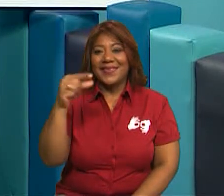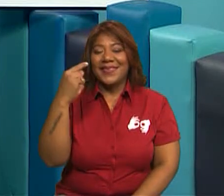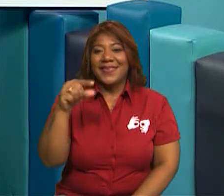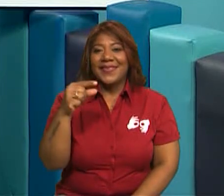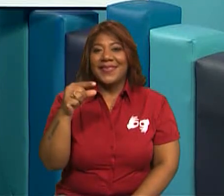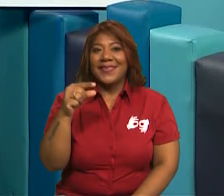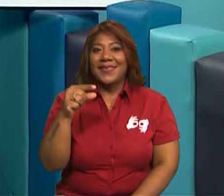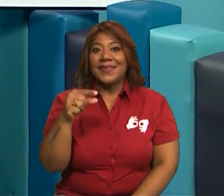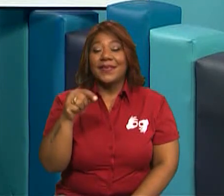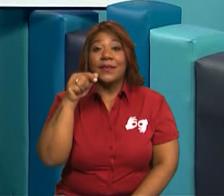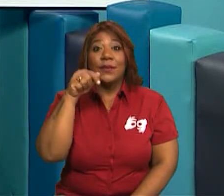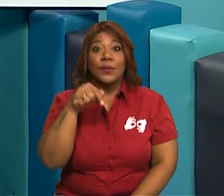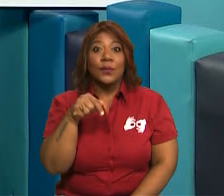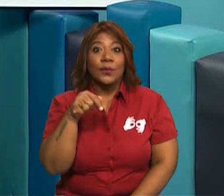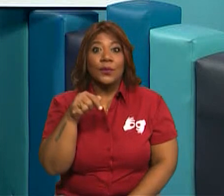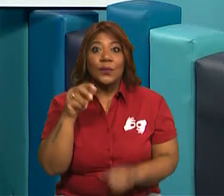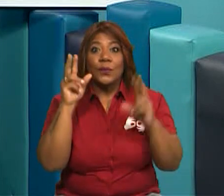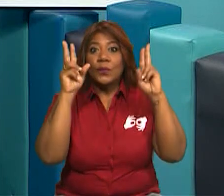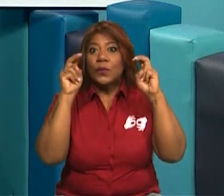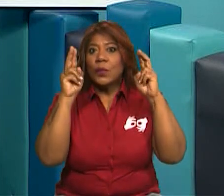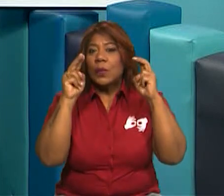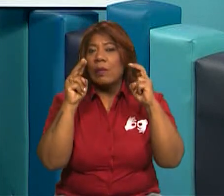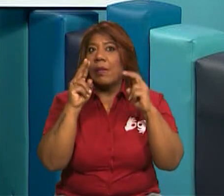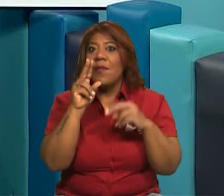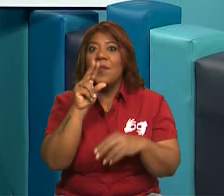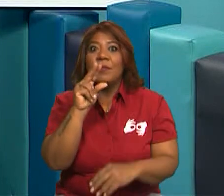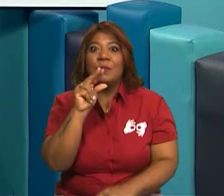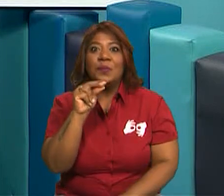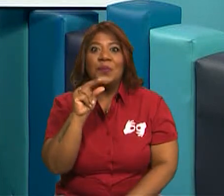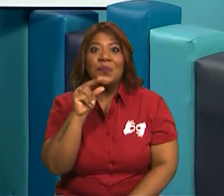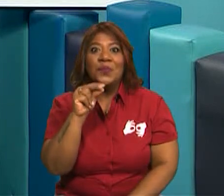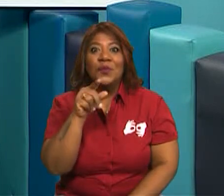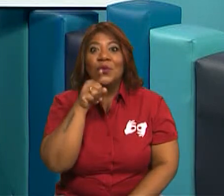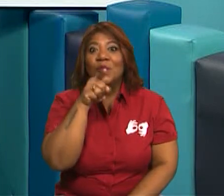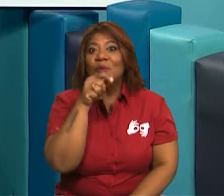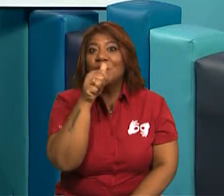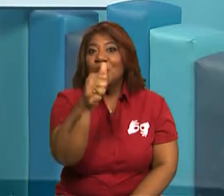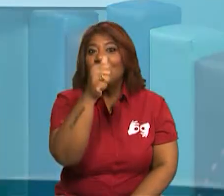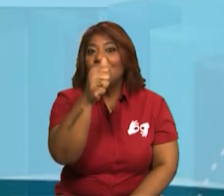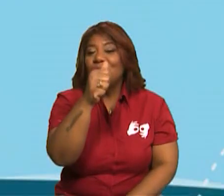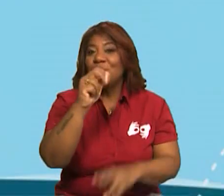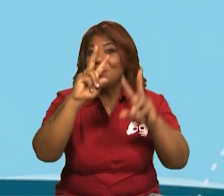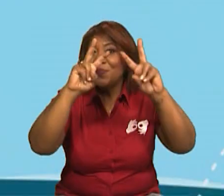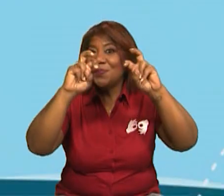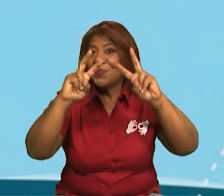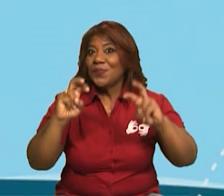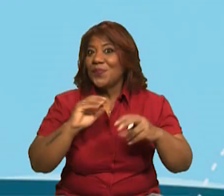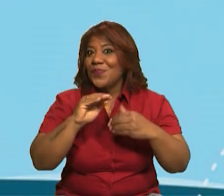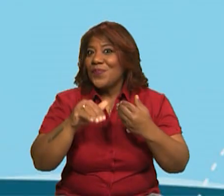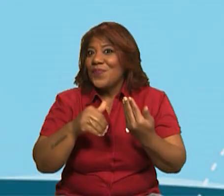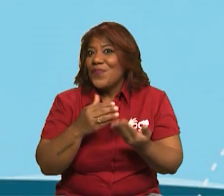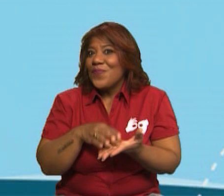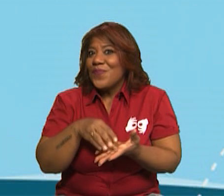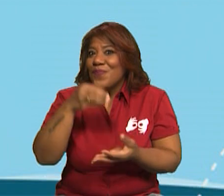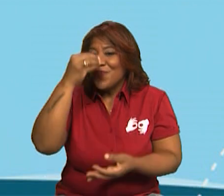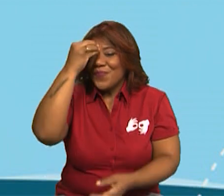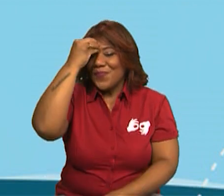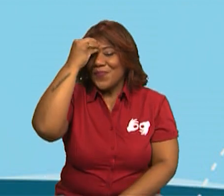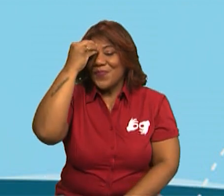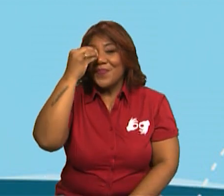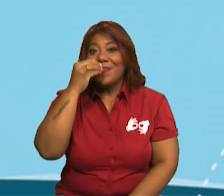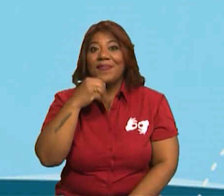Y hoy no tenemos un tema en específico, sino que tenemos la autoevaluación de nuestros contenidos. ¿Y por